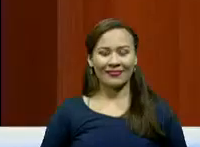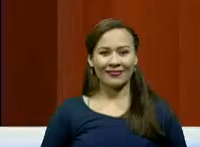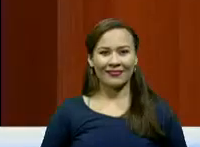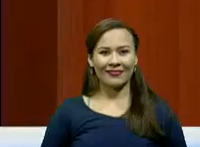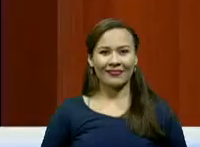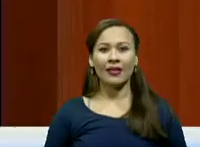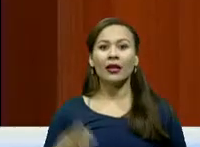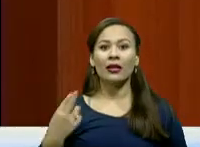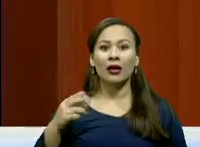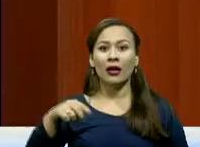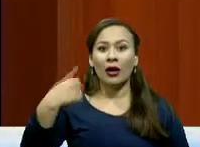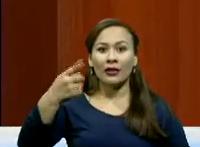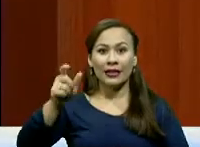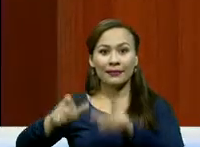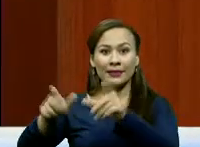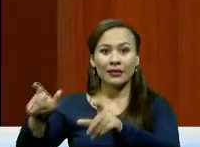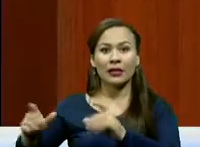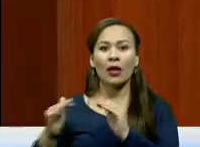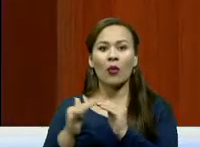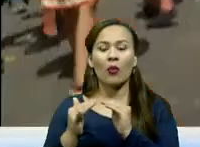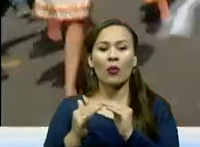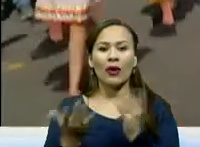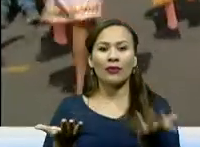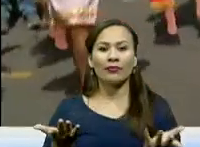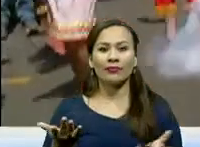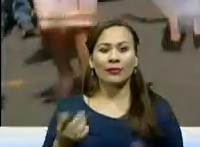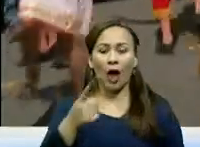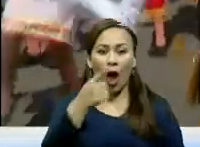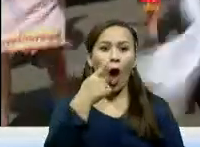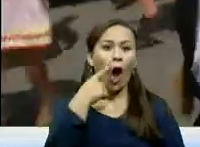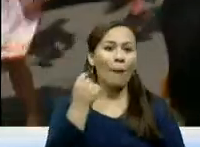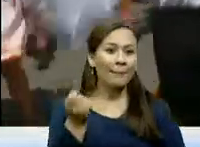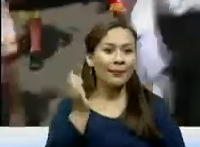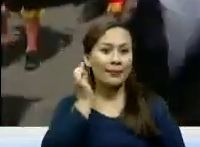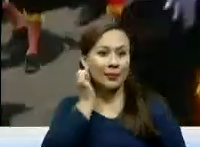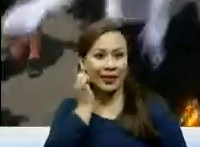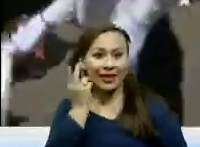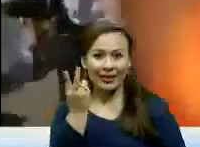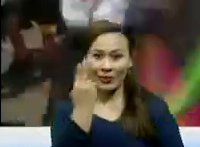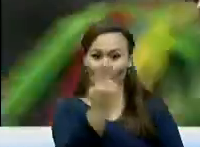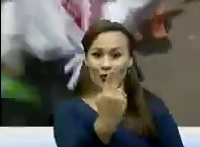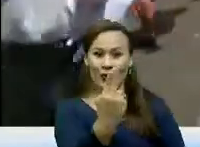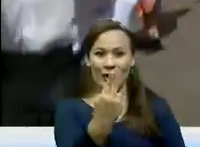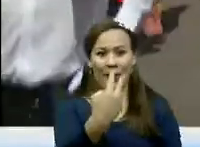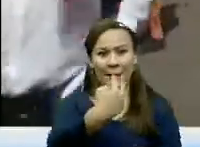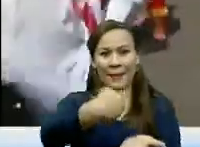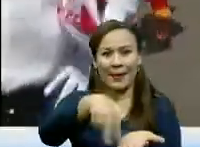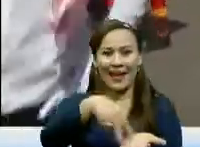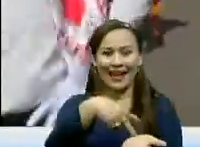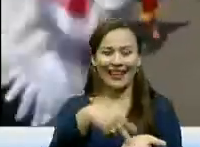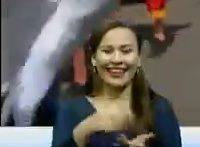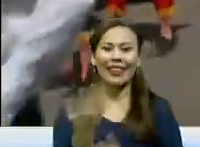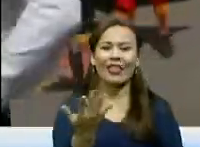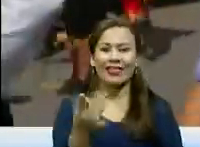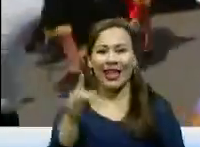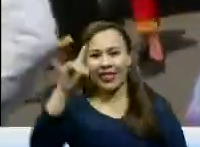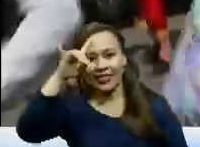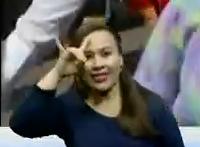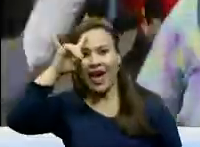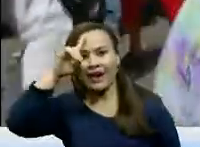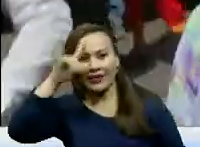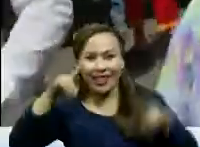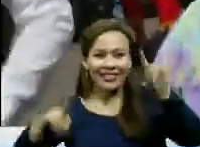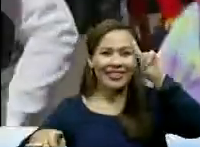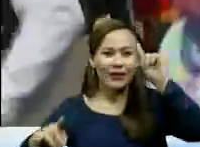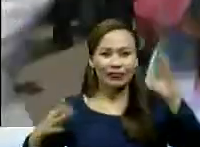Los otros personajes hay como las parejas de línea, que son hombre-mujer, que bailan en el centro de los diablos, porque los diablos lo que hacen es un papel de